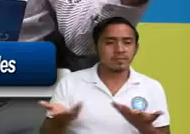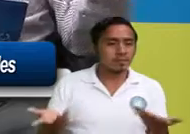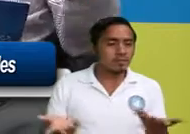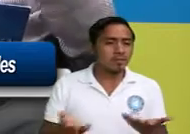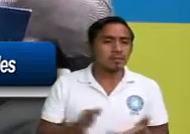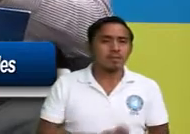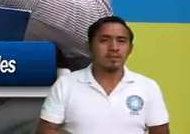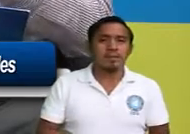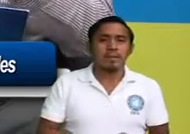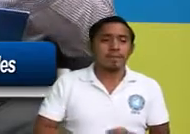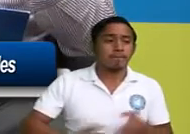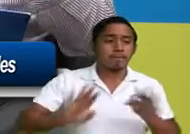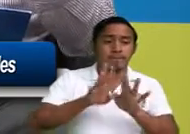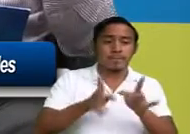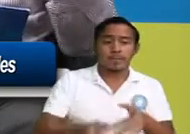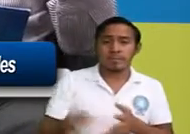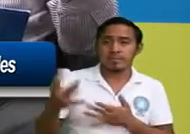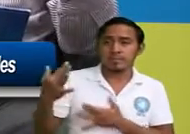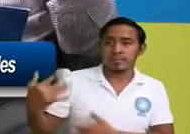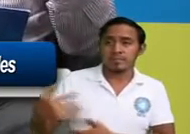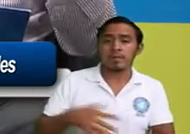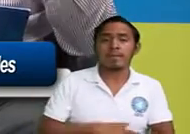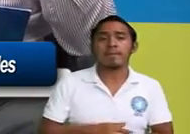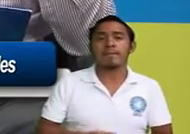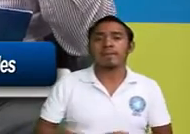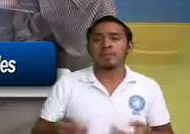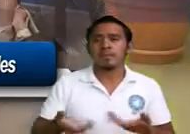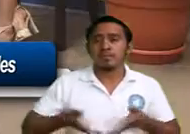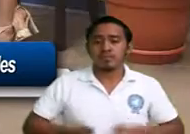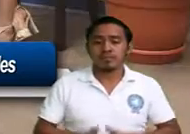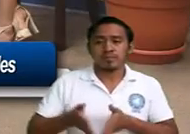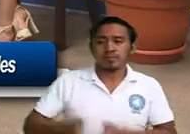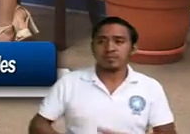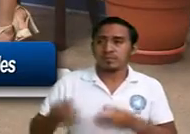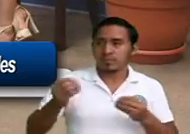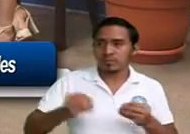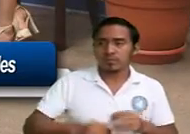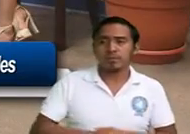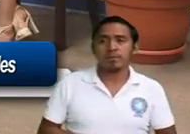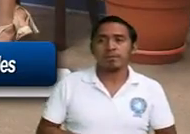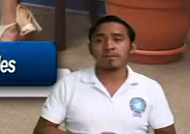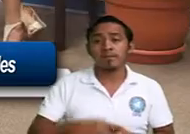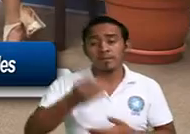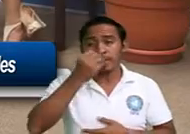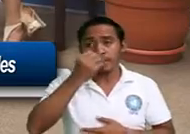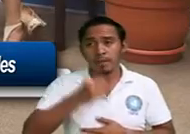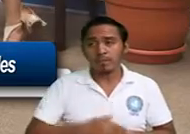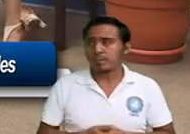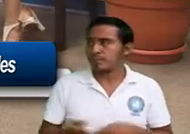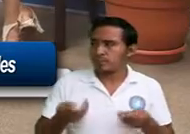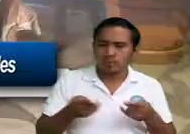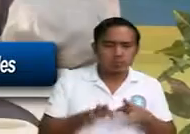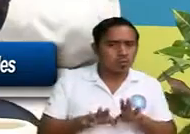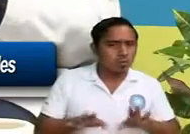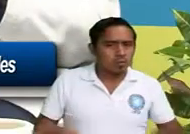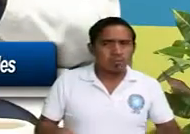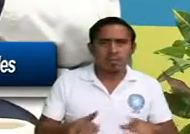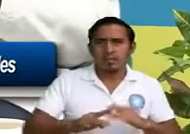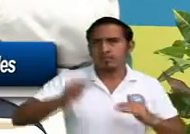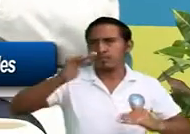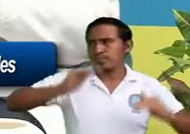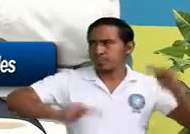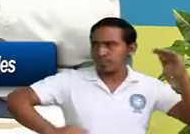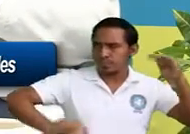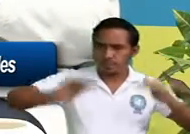de las mujeres que esperan un parto múltiple, doctora? Tiene que ser una alimentación normal, una alimentación